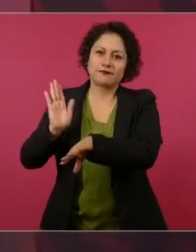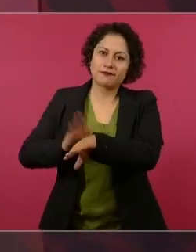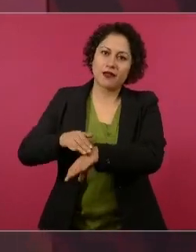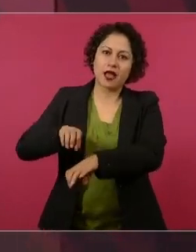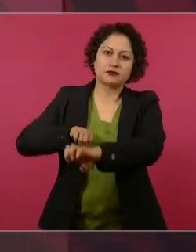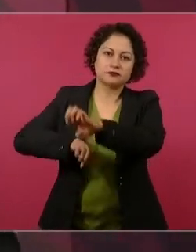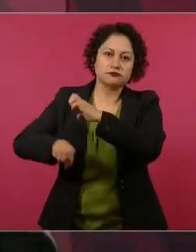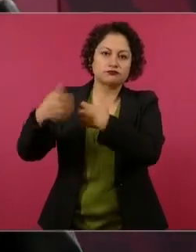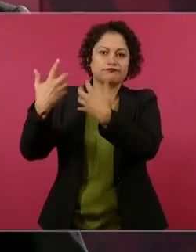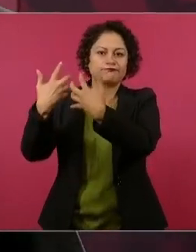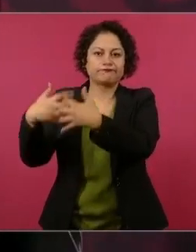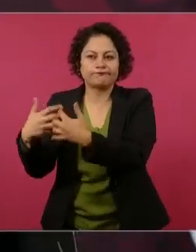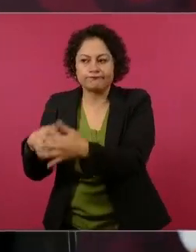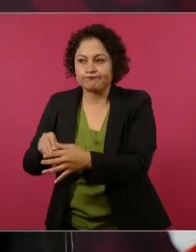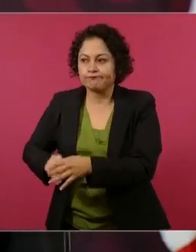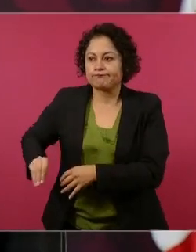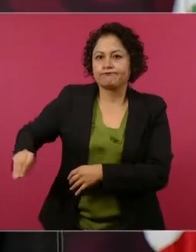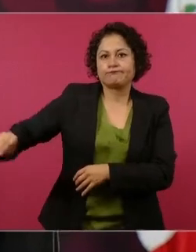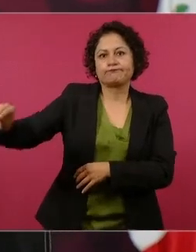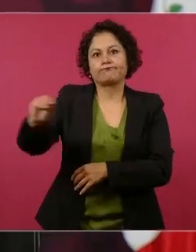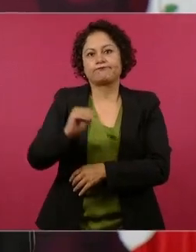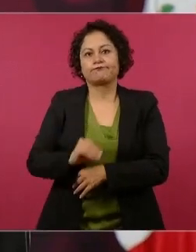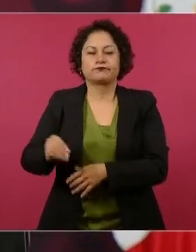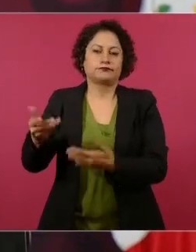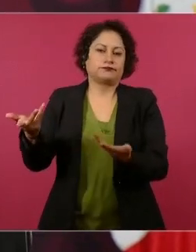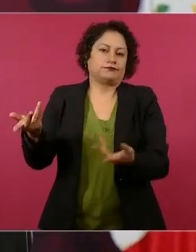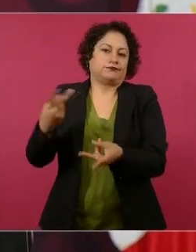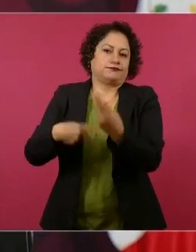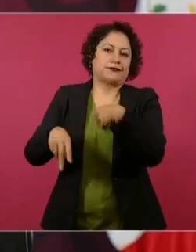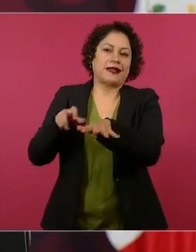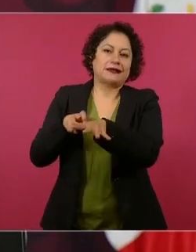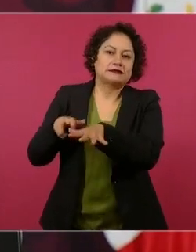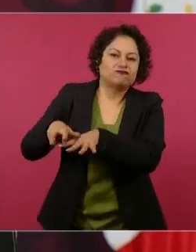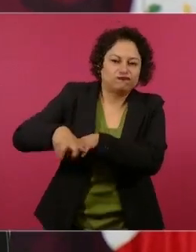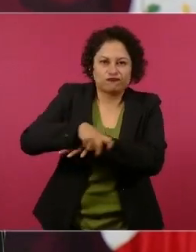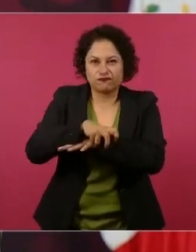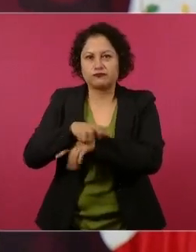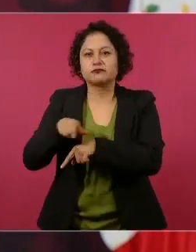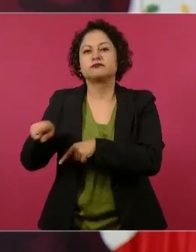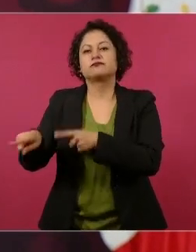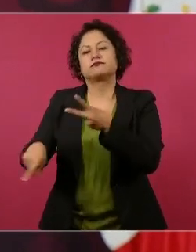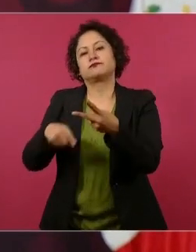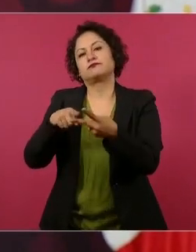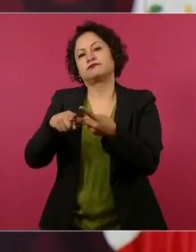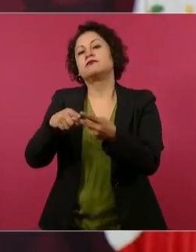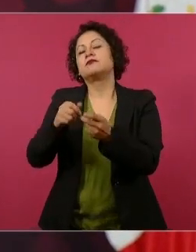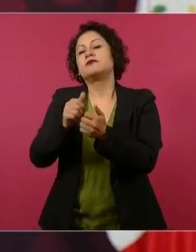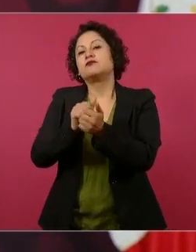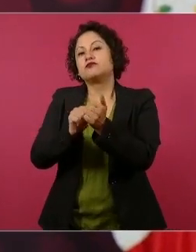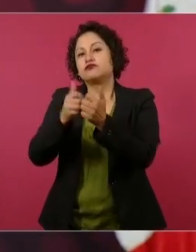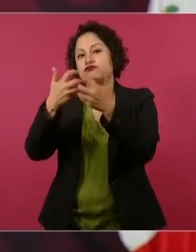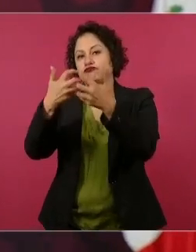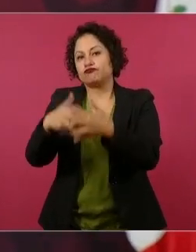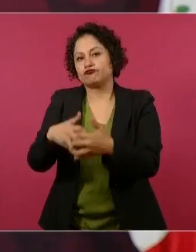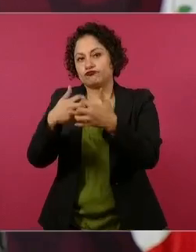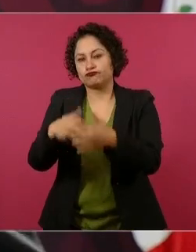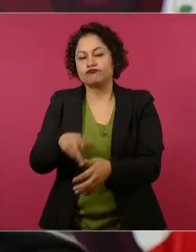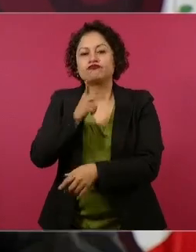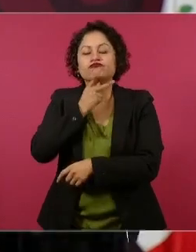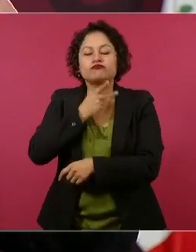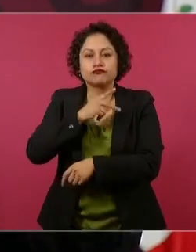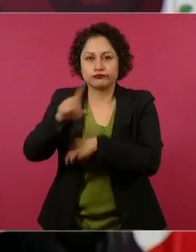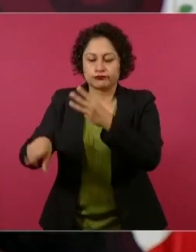infraestructura en el sureste, el Tren Maya, la refinería, el Istmo,